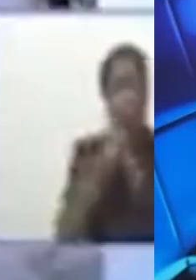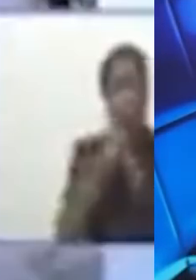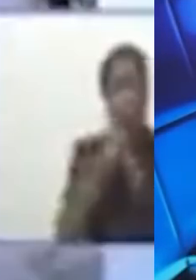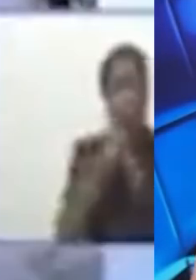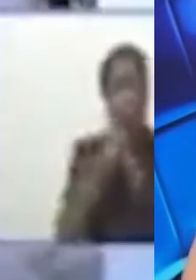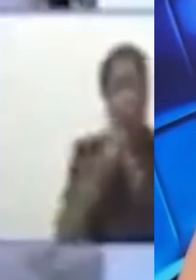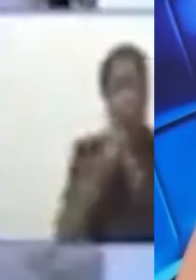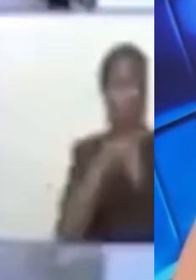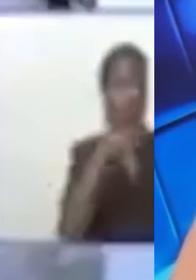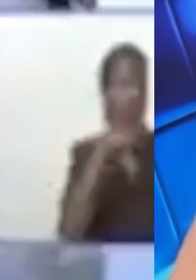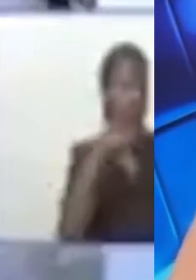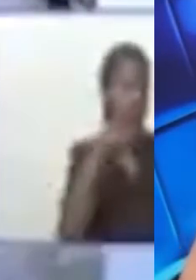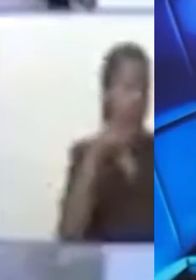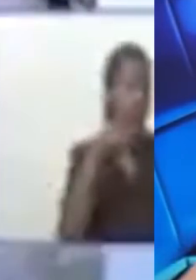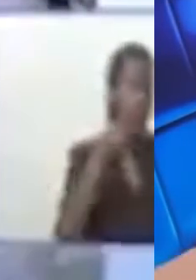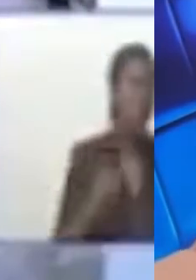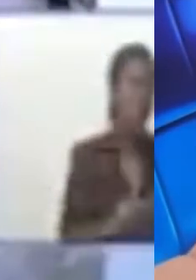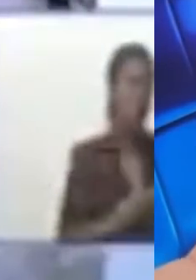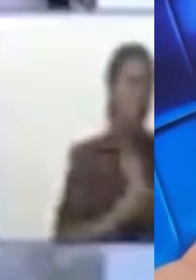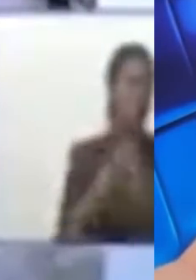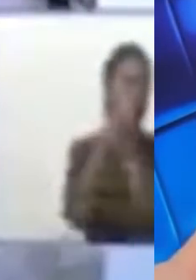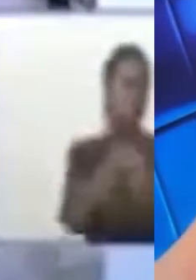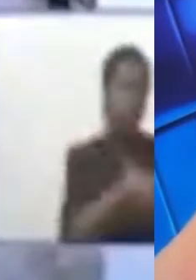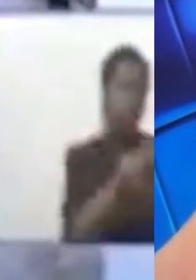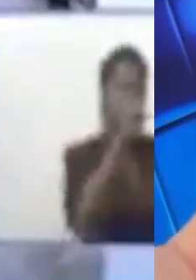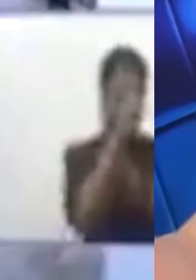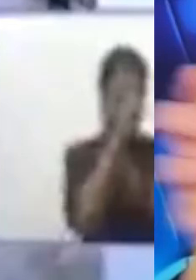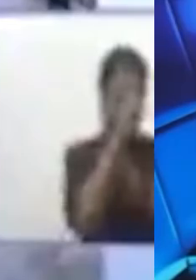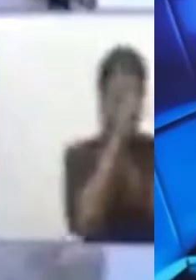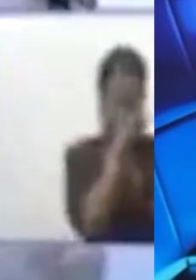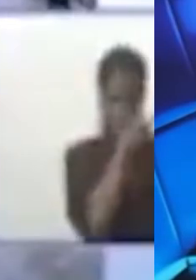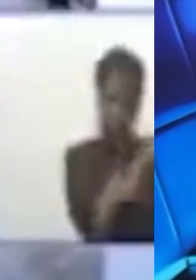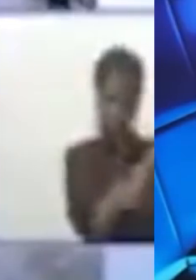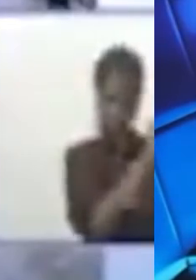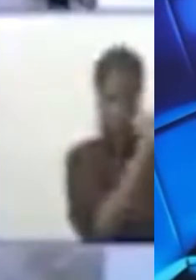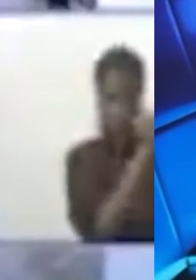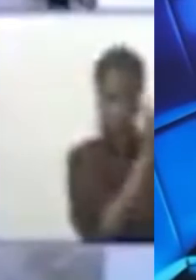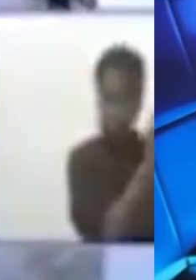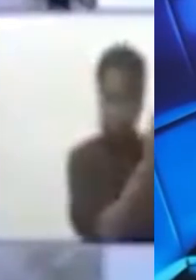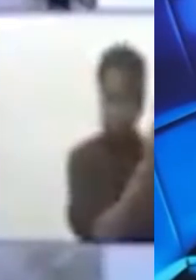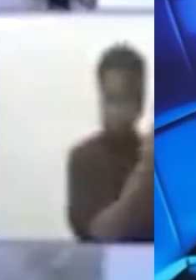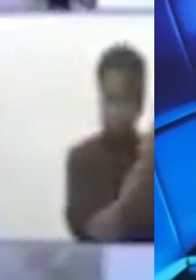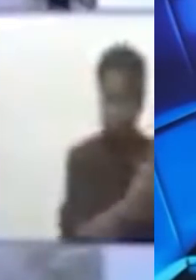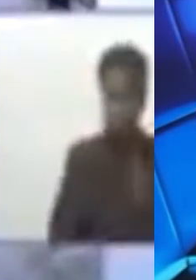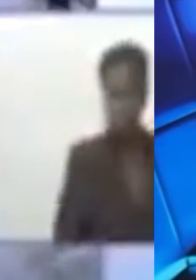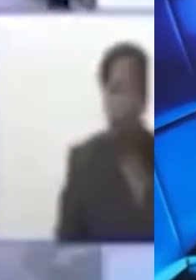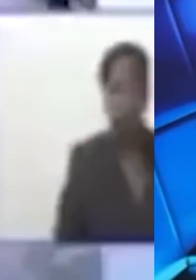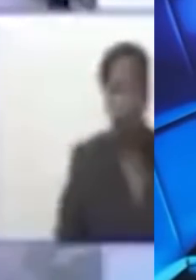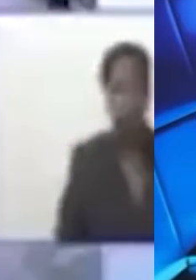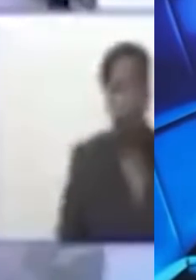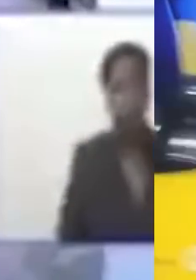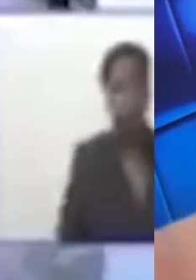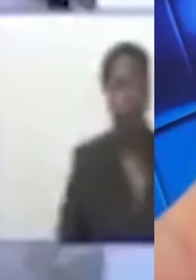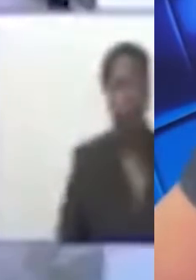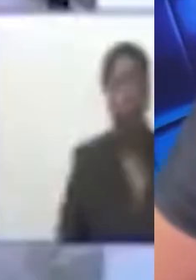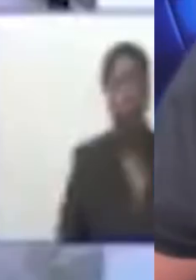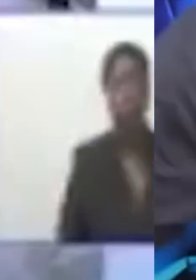esos momenticoles. Chicos del hospital. Incluso que esto provoca que se